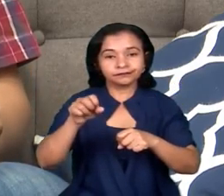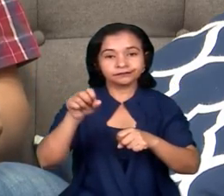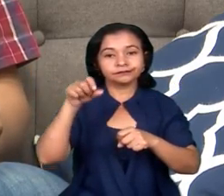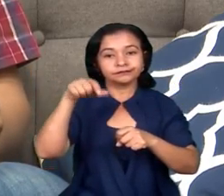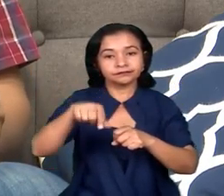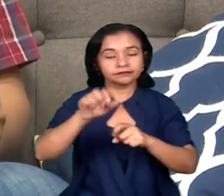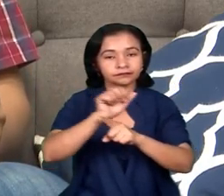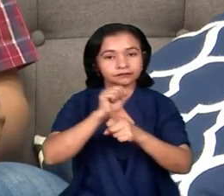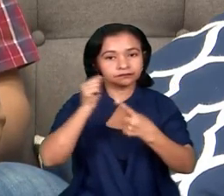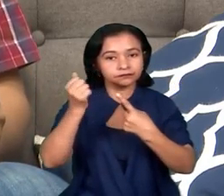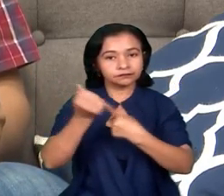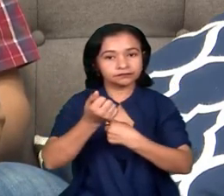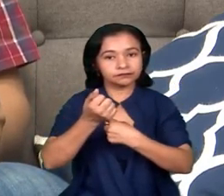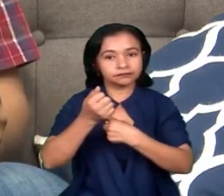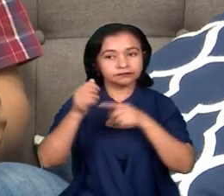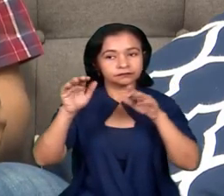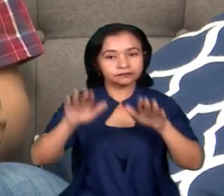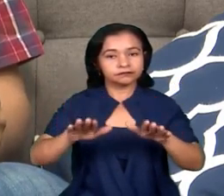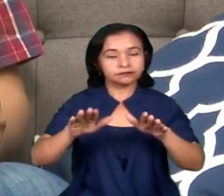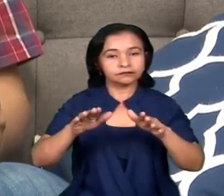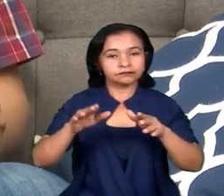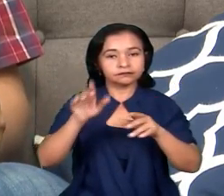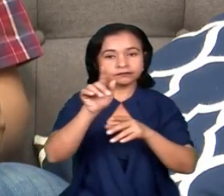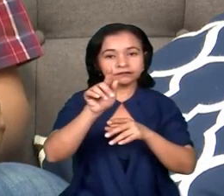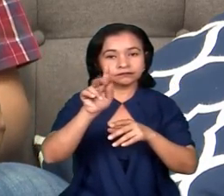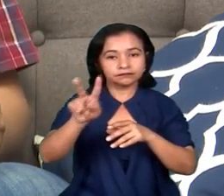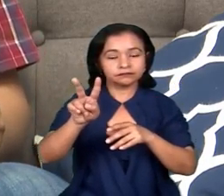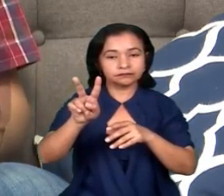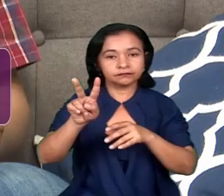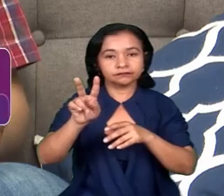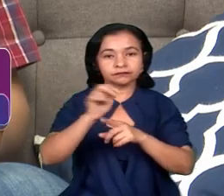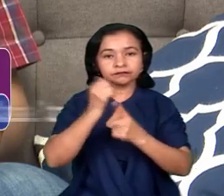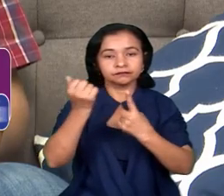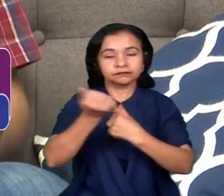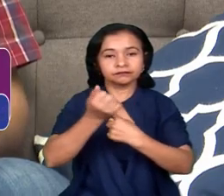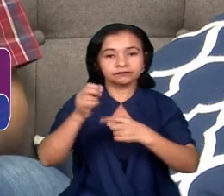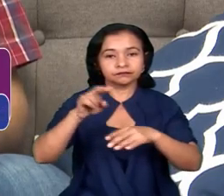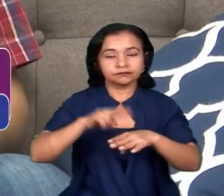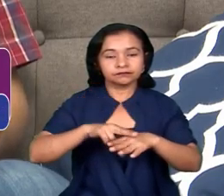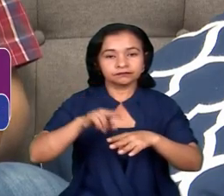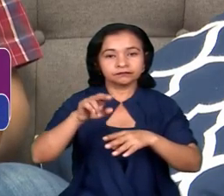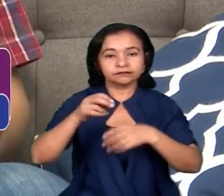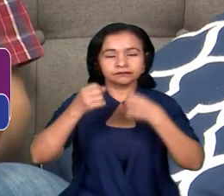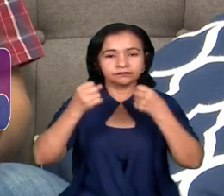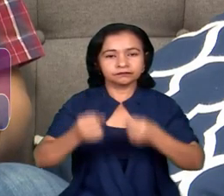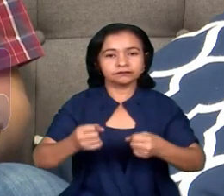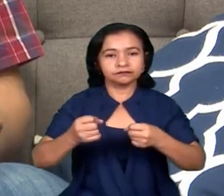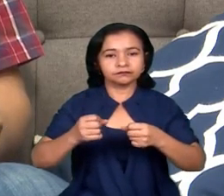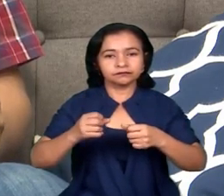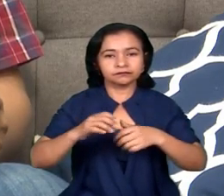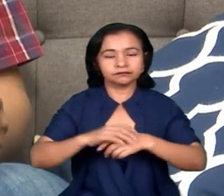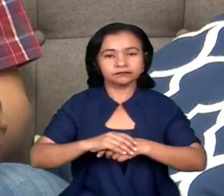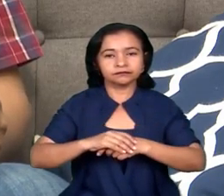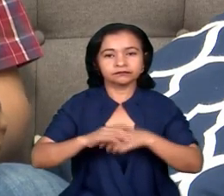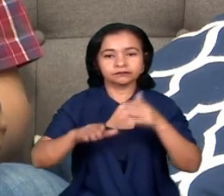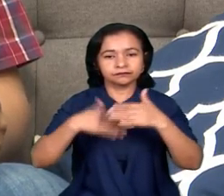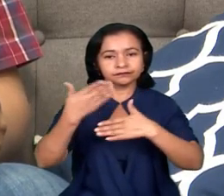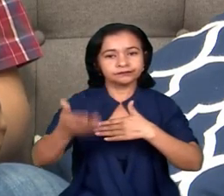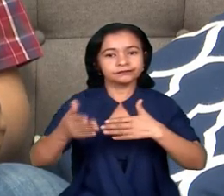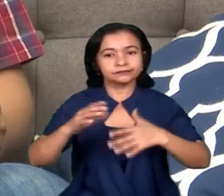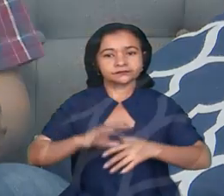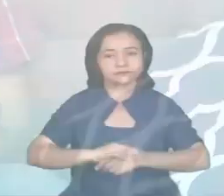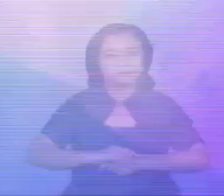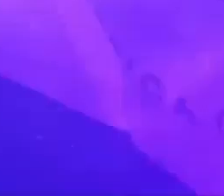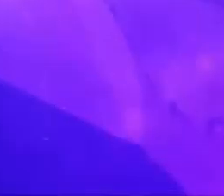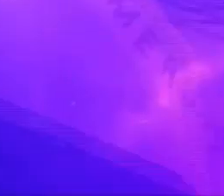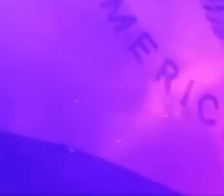el Parlamento, le invitamos a que se quede en sintonía del canal parlamentario, el canal de la Asamblea Nacional. Estuvo con ustedes Elmer Marcia, y será hasta nuestra próxima edición.